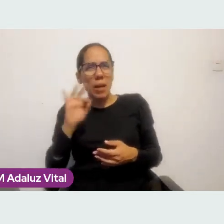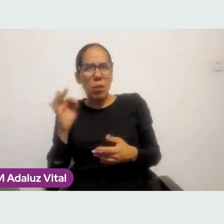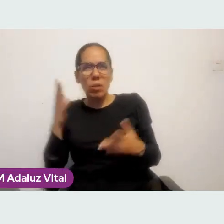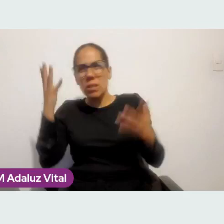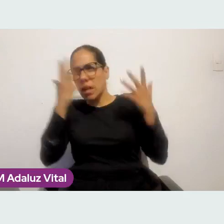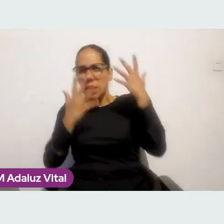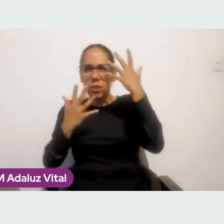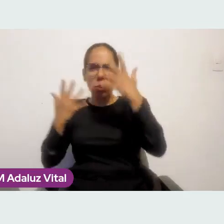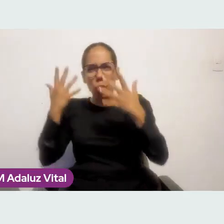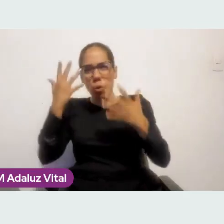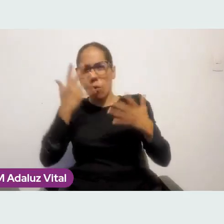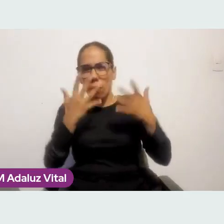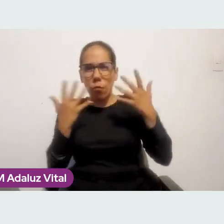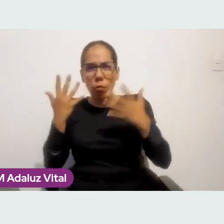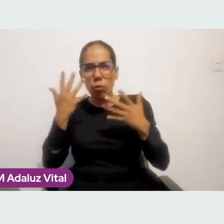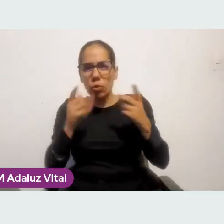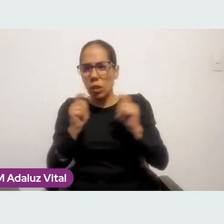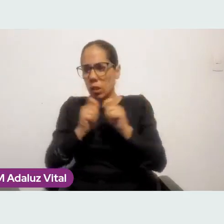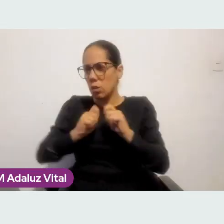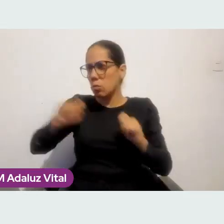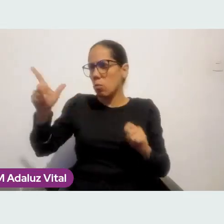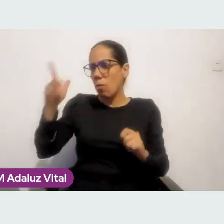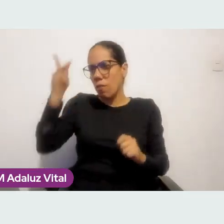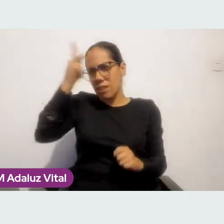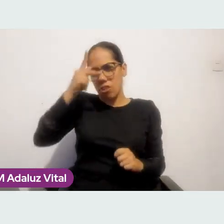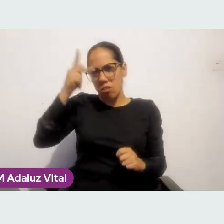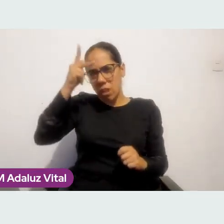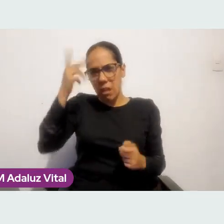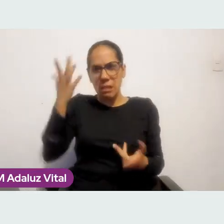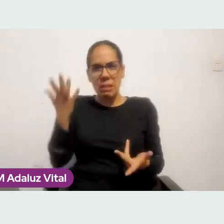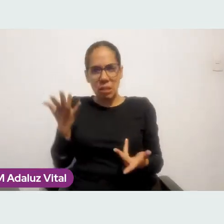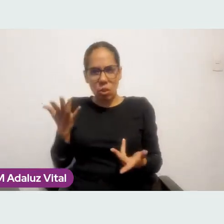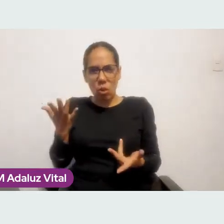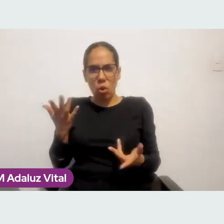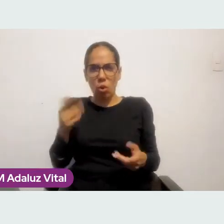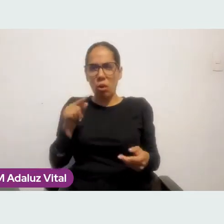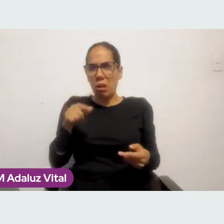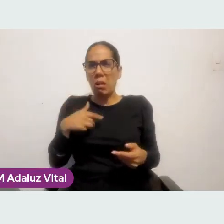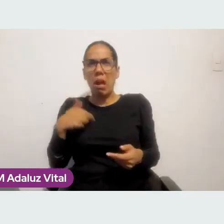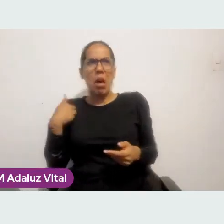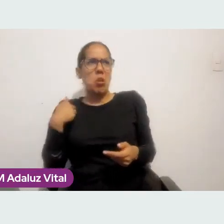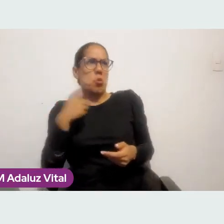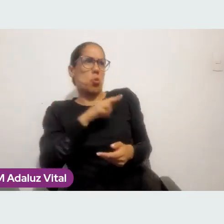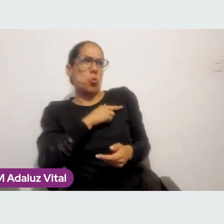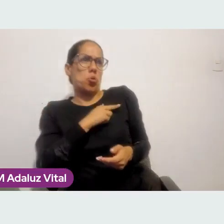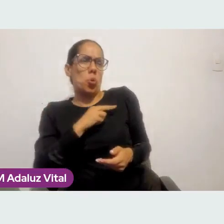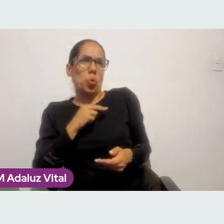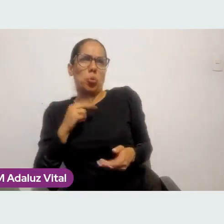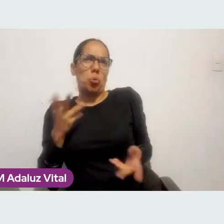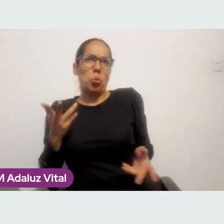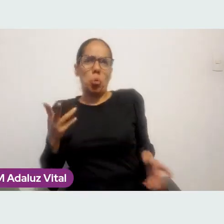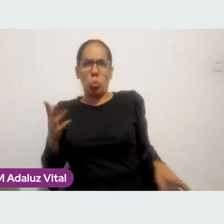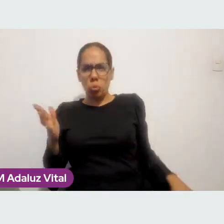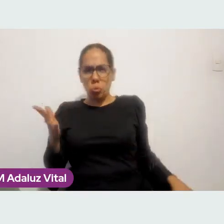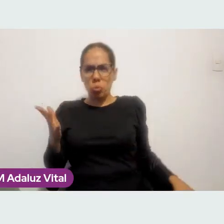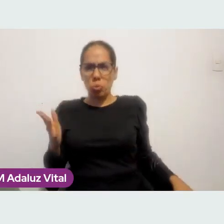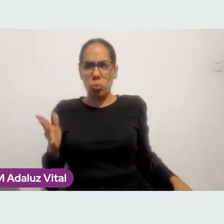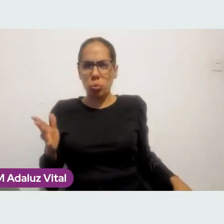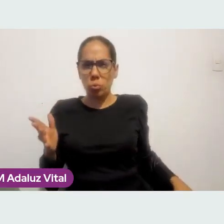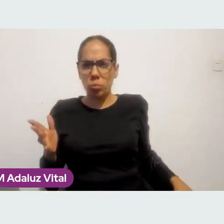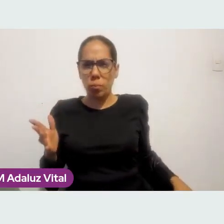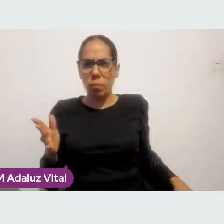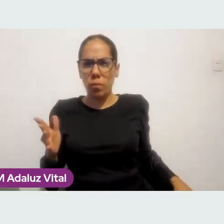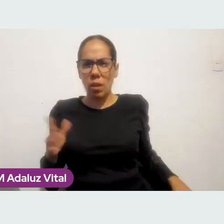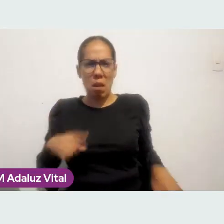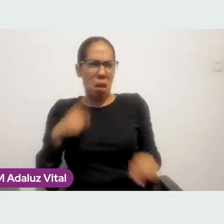situación. Y los psicólogos escuchamos en ocasiones algo como, está tan